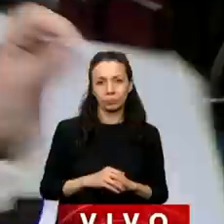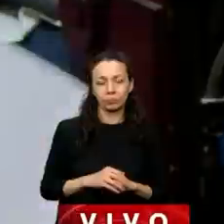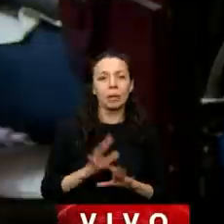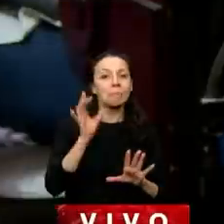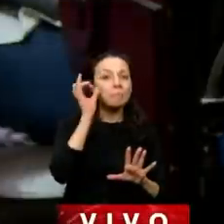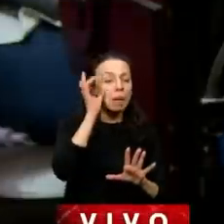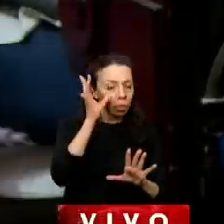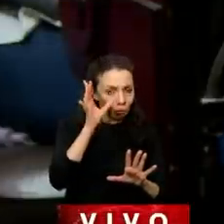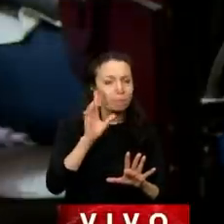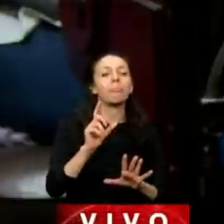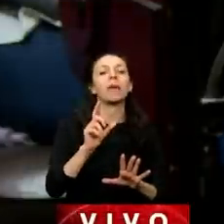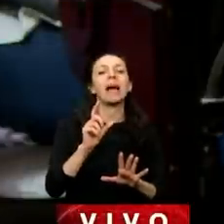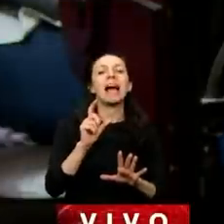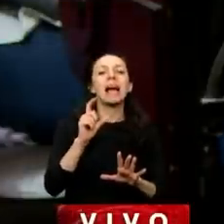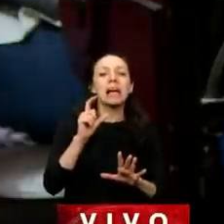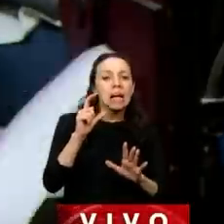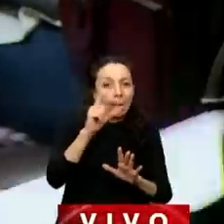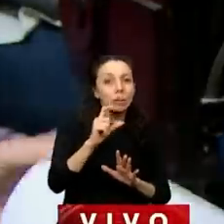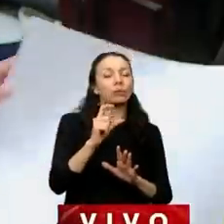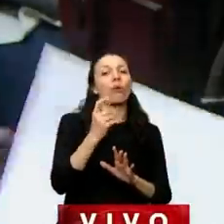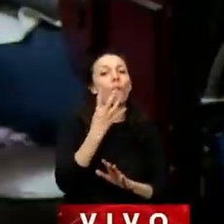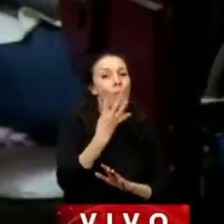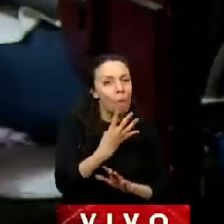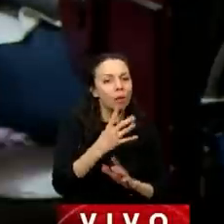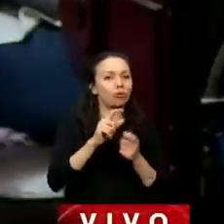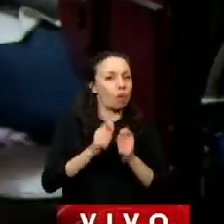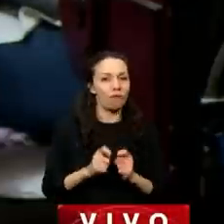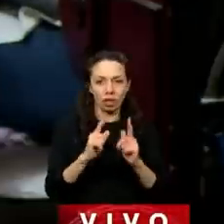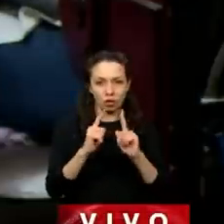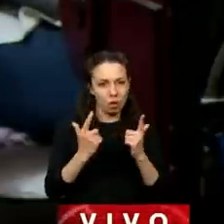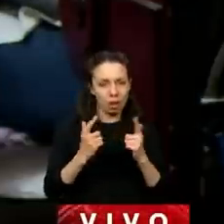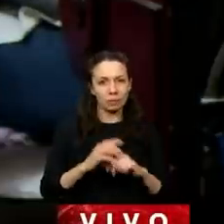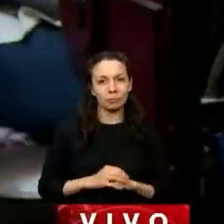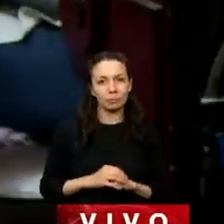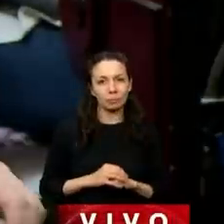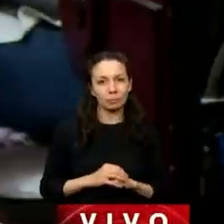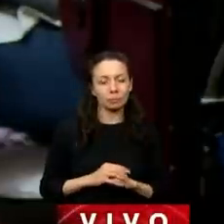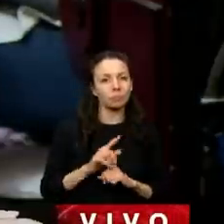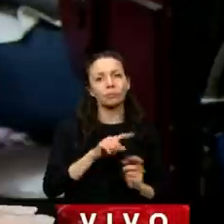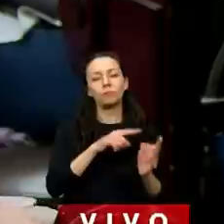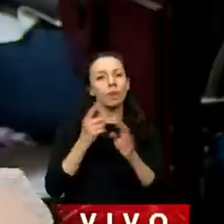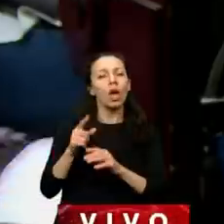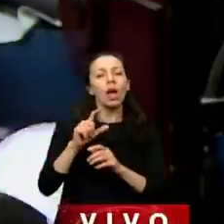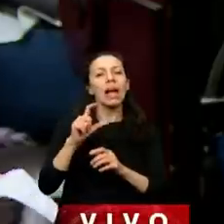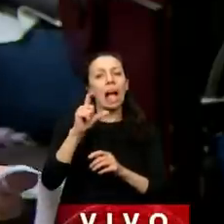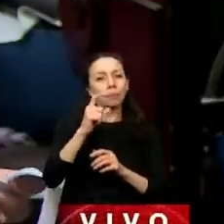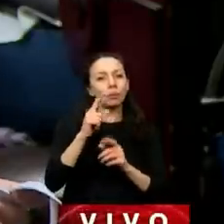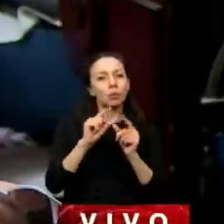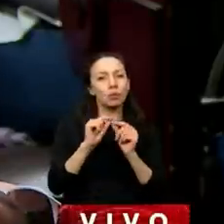Perdón, capítulo cuarto sin modificaciones. Capítulo